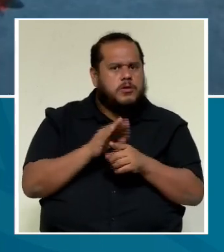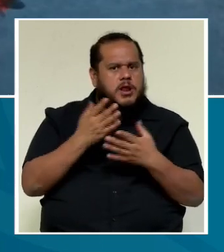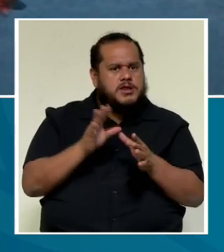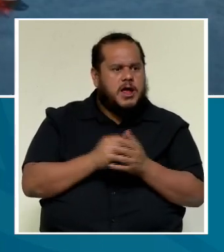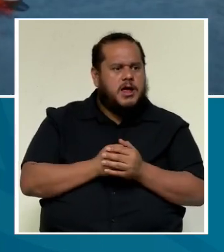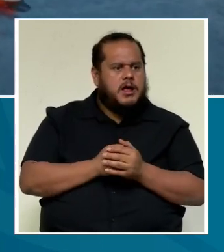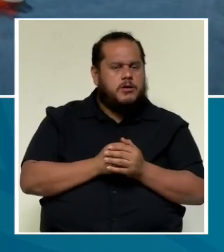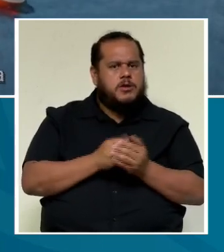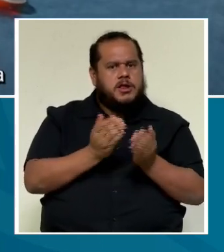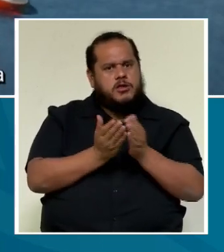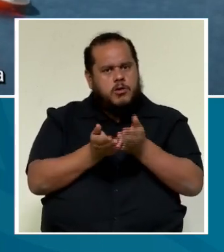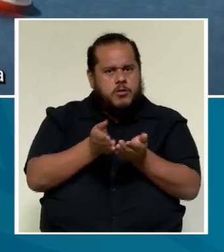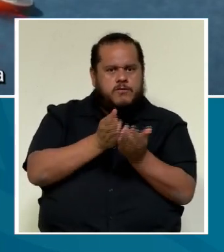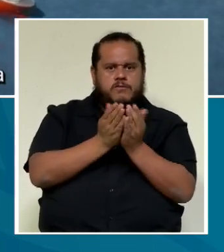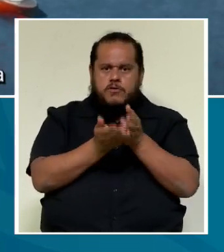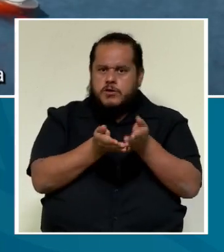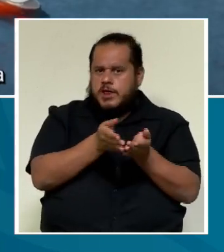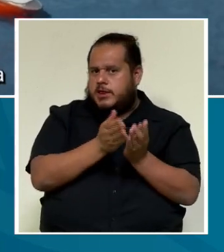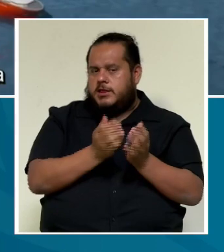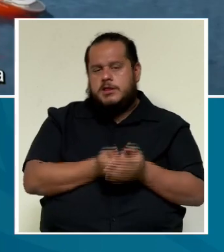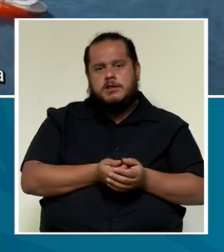son incluso flotantes?